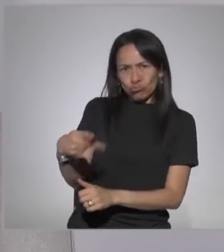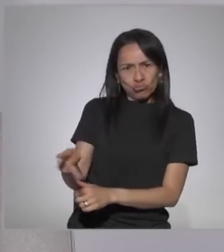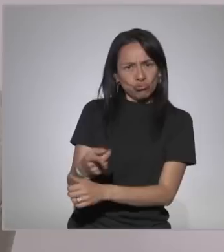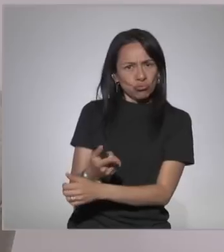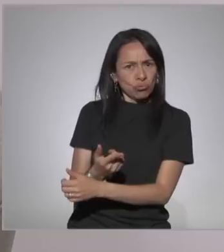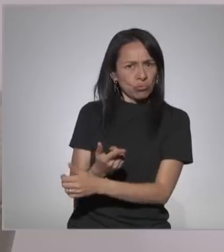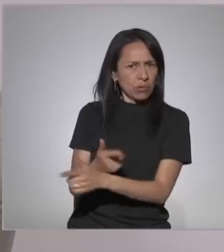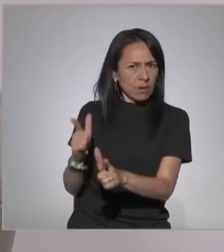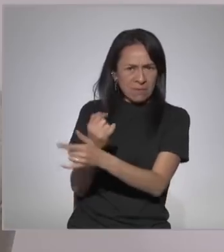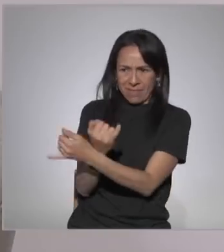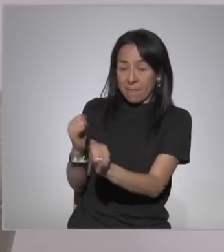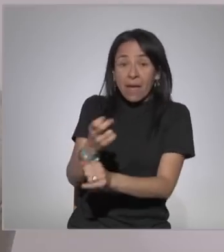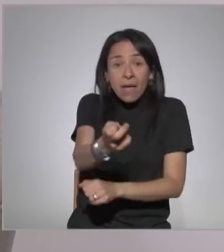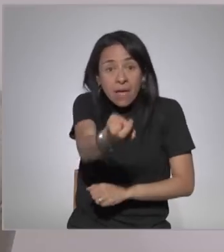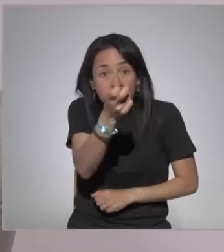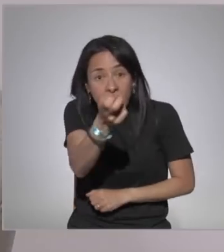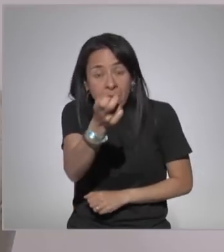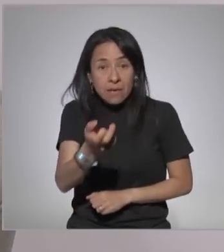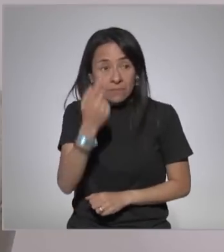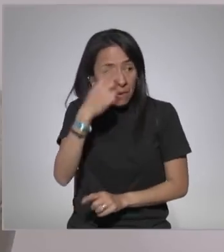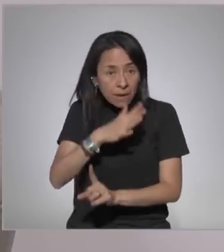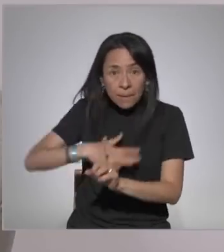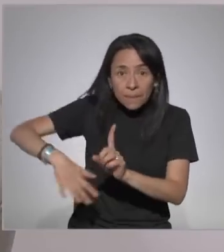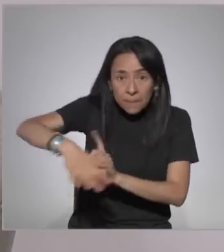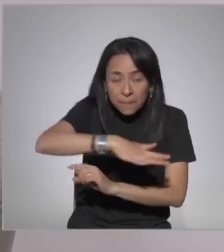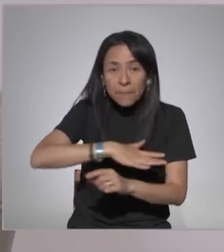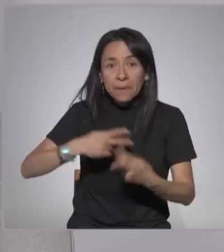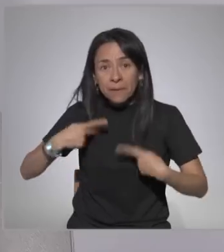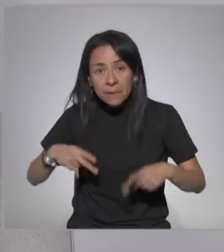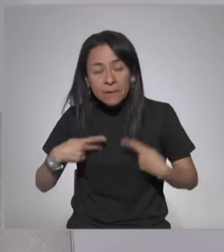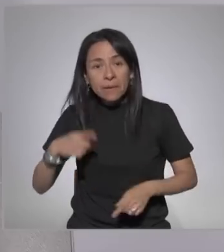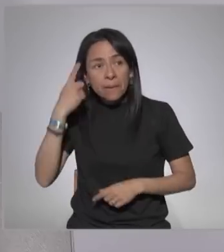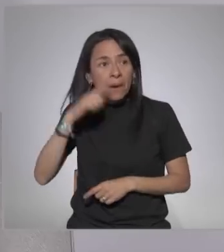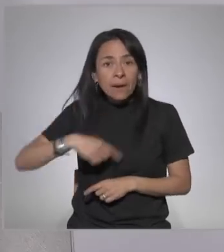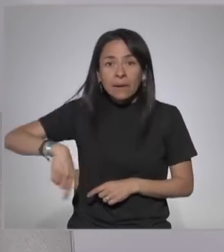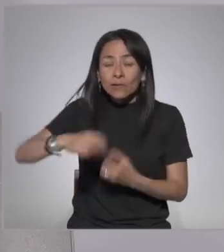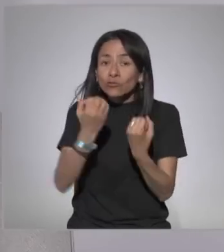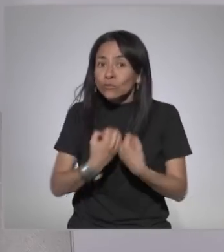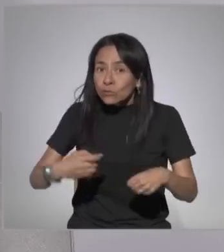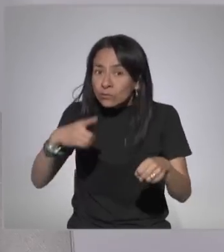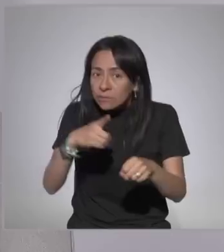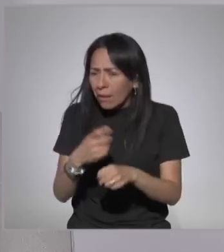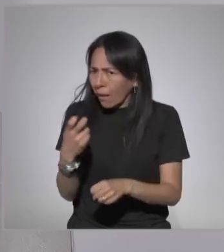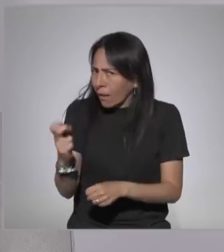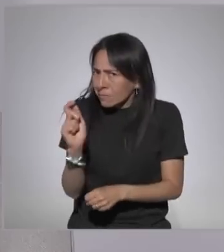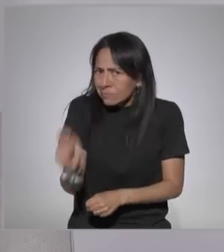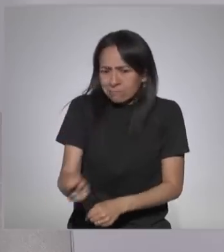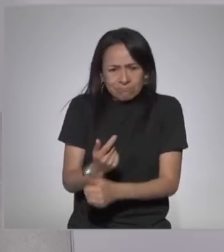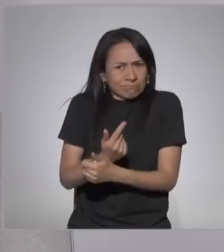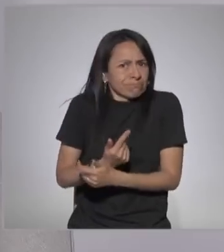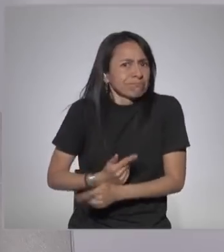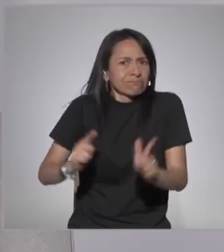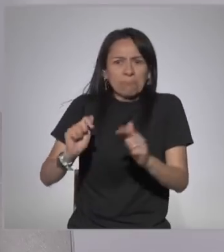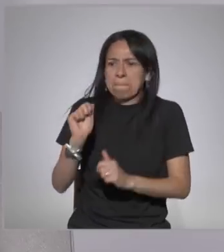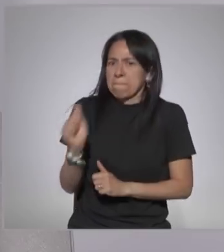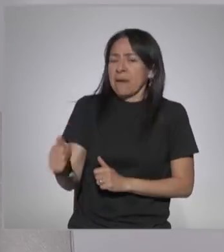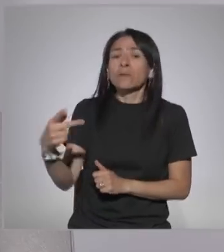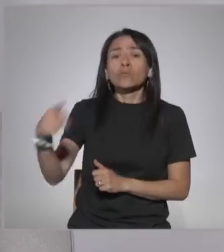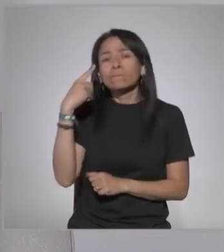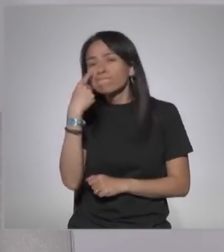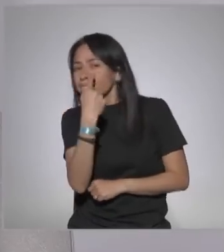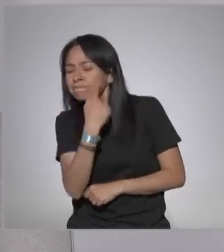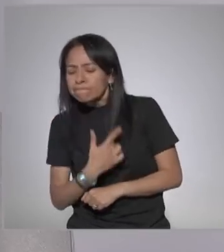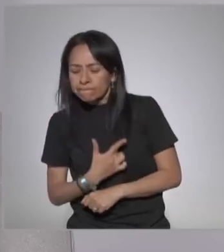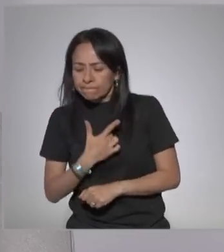una sociedad, para una población, y creo que la elección de cómo vivir se